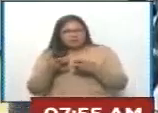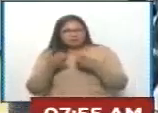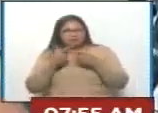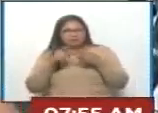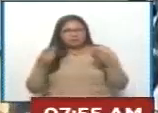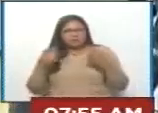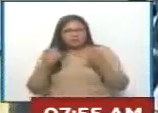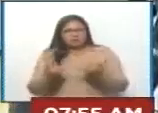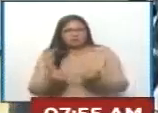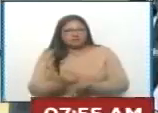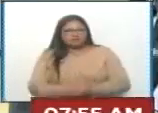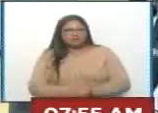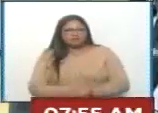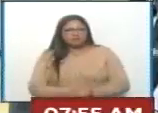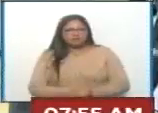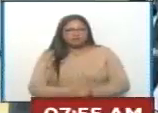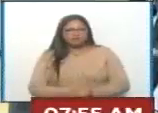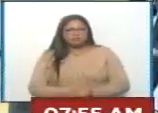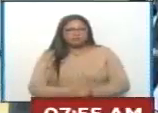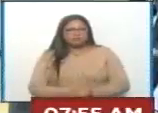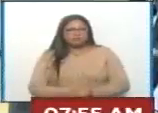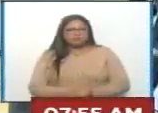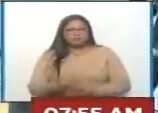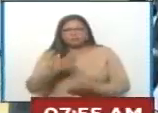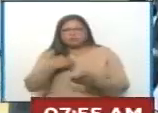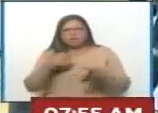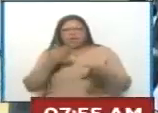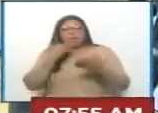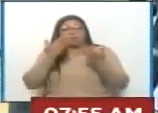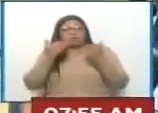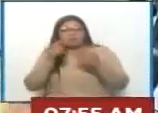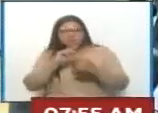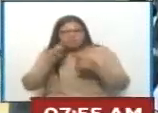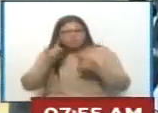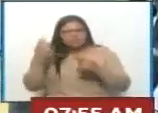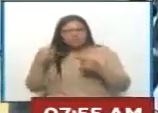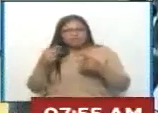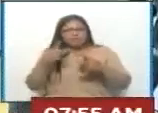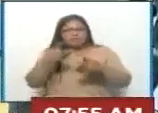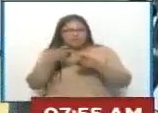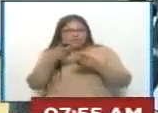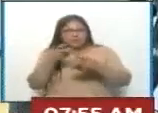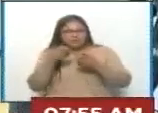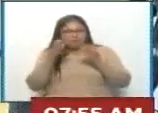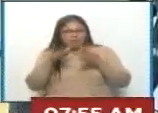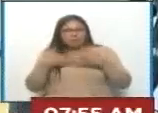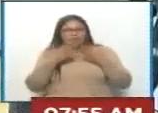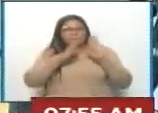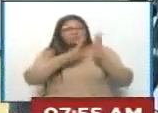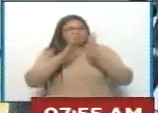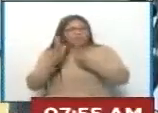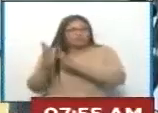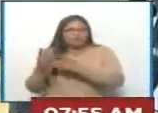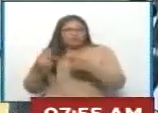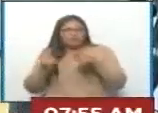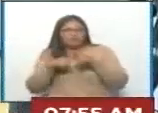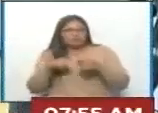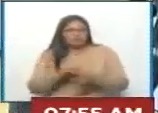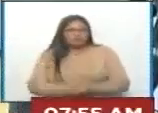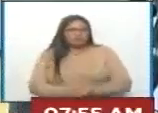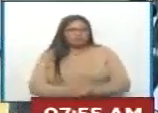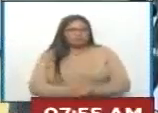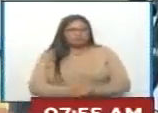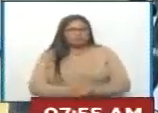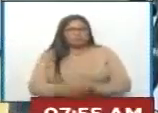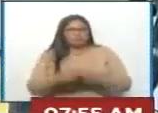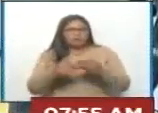son pajaritos preñados, ni deseos, ni caprichos. Tienes que tener ingresos para distribuirlos. Si no tienes los ingresos para distribuirlos,